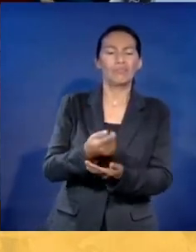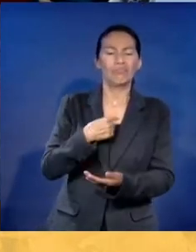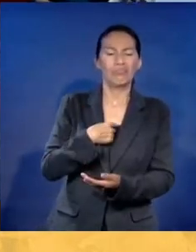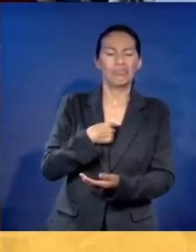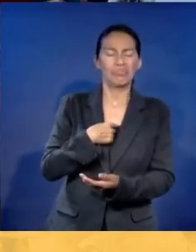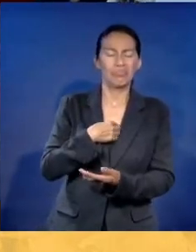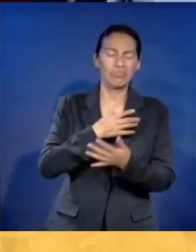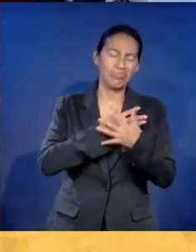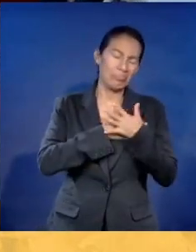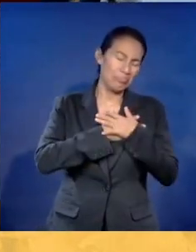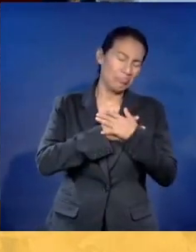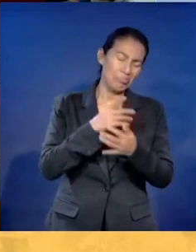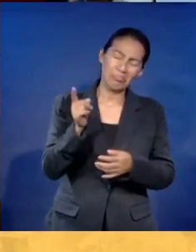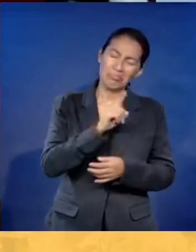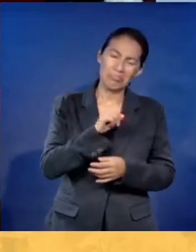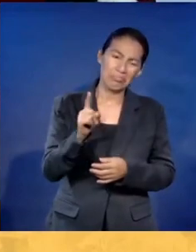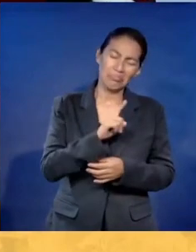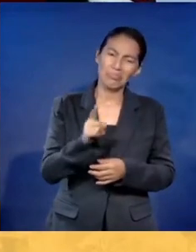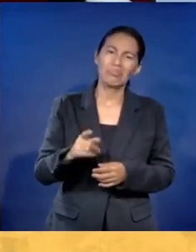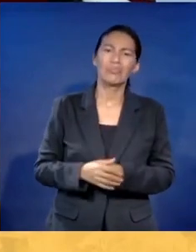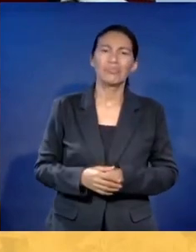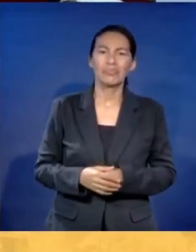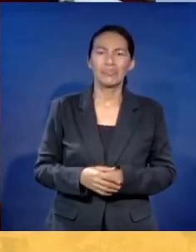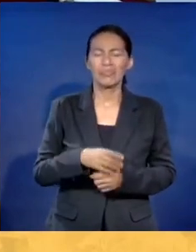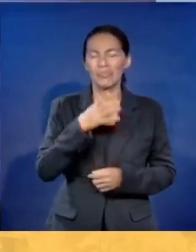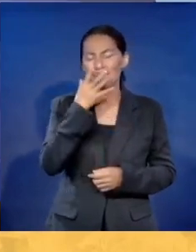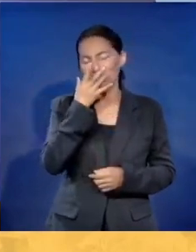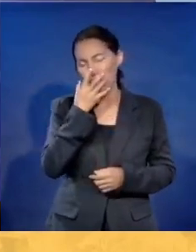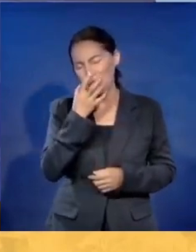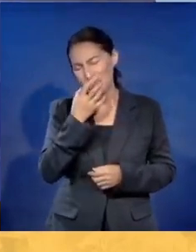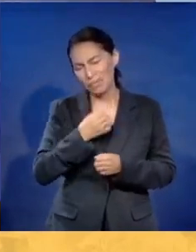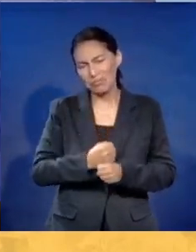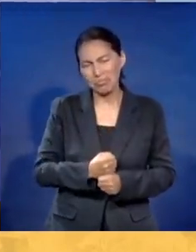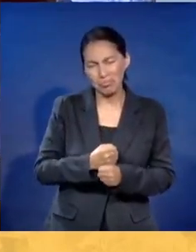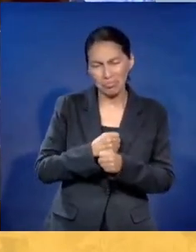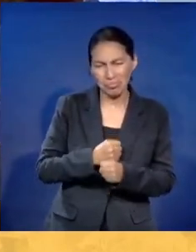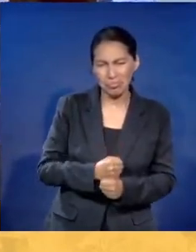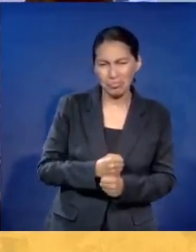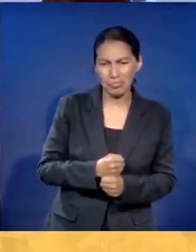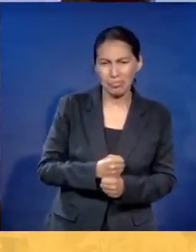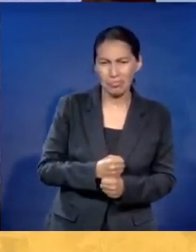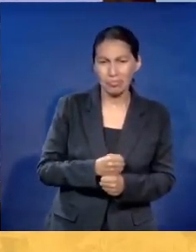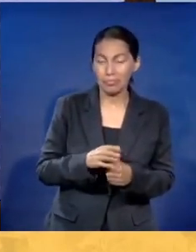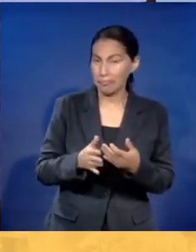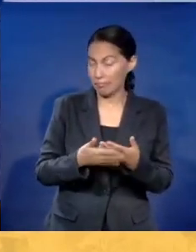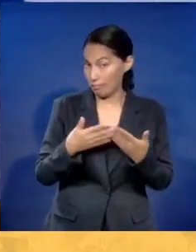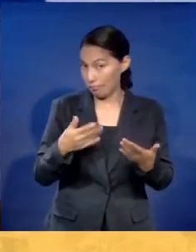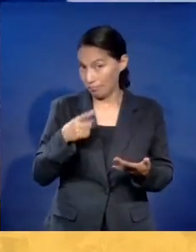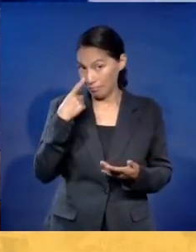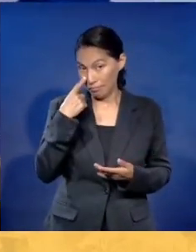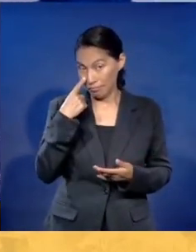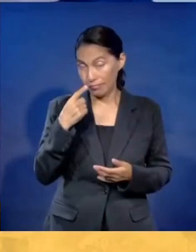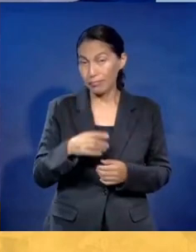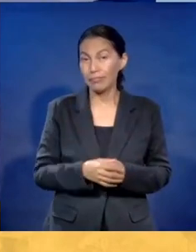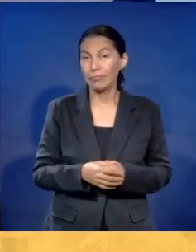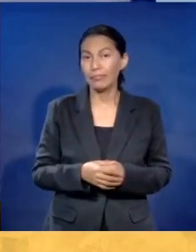ya no me amas y Siguen con la crisis ahora agrégale el tercer elemento al cóctel